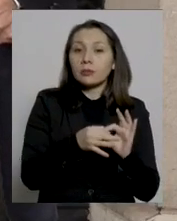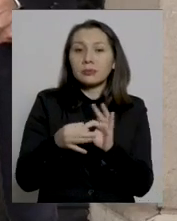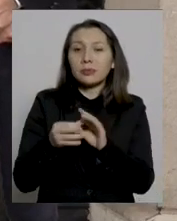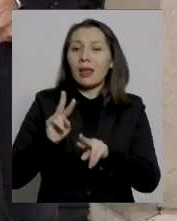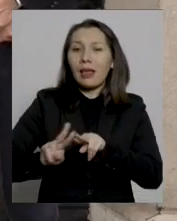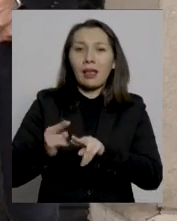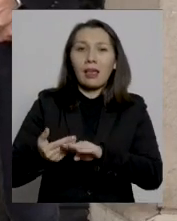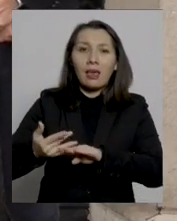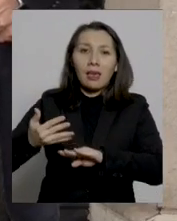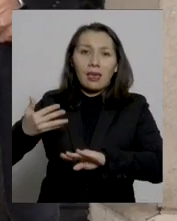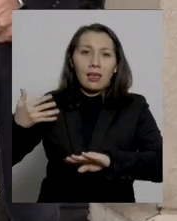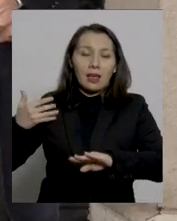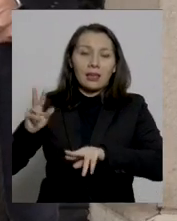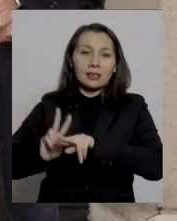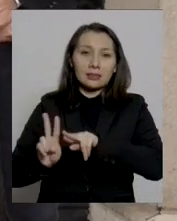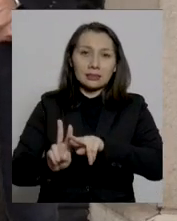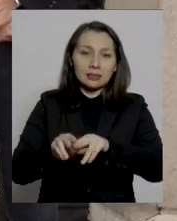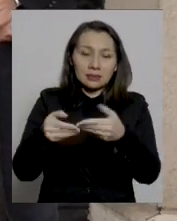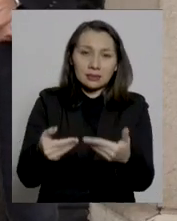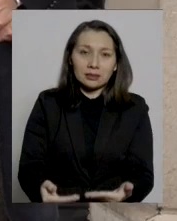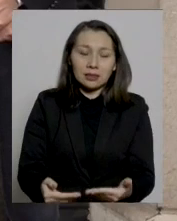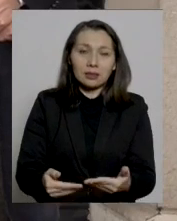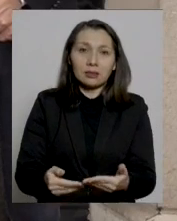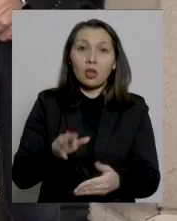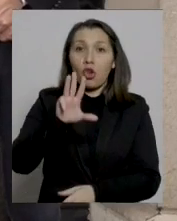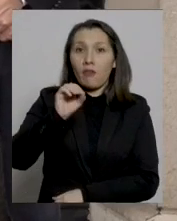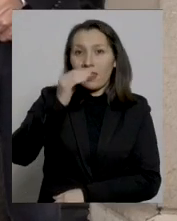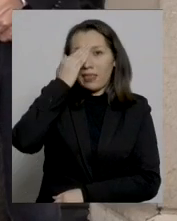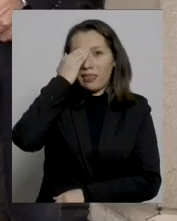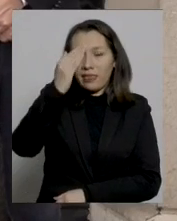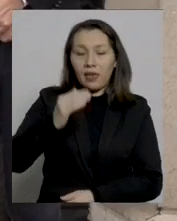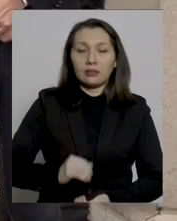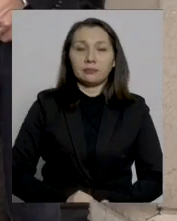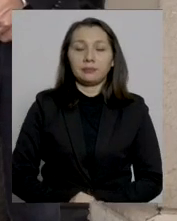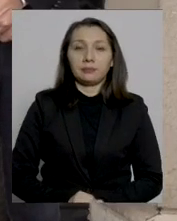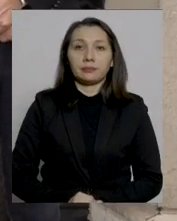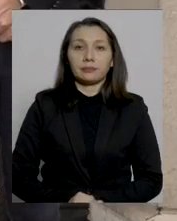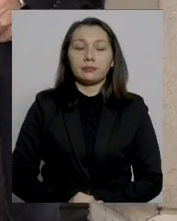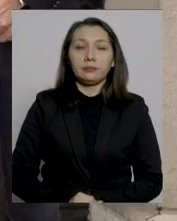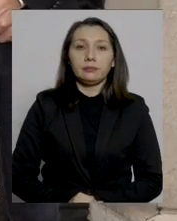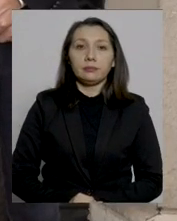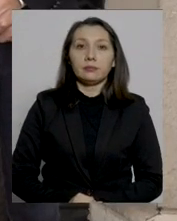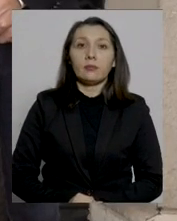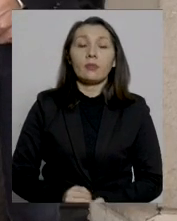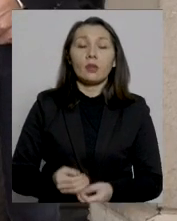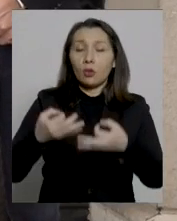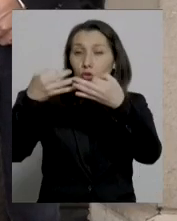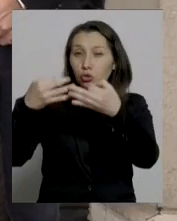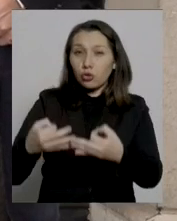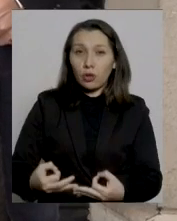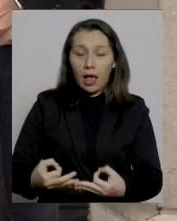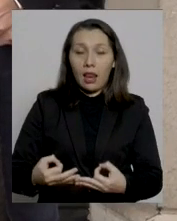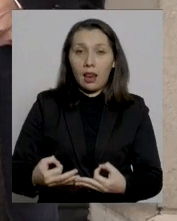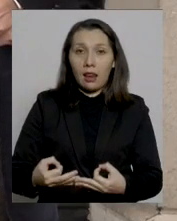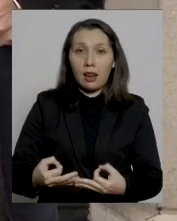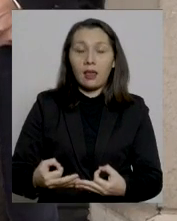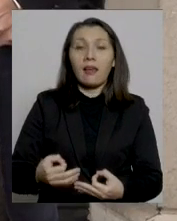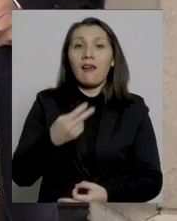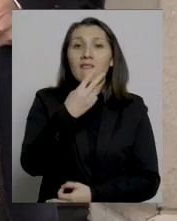realizado durante estos 90 días. Hubo un total